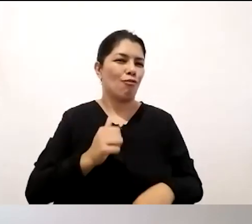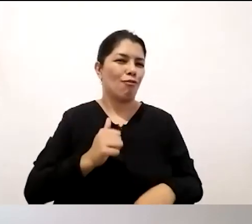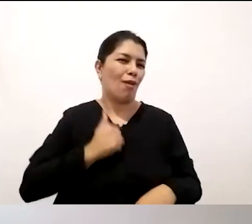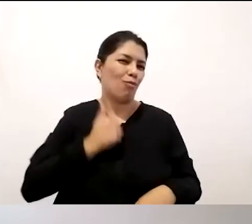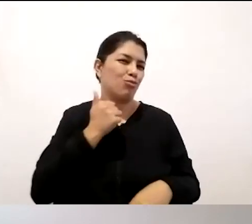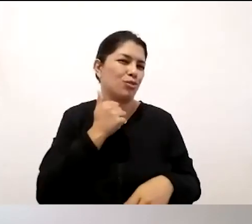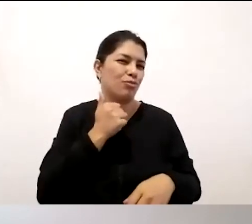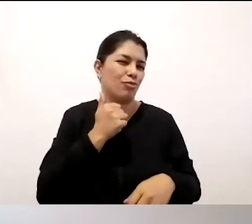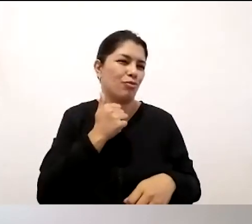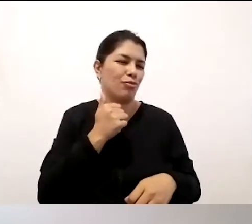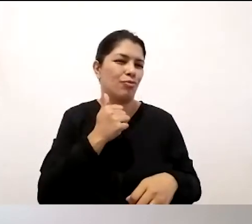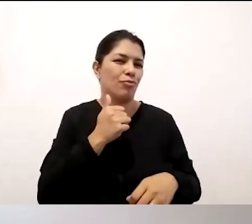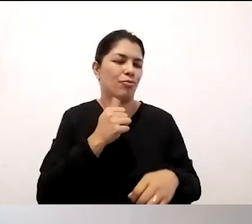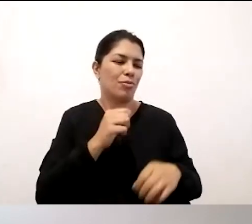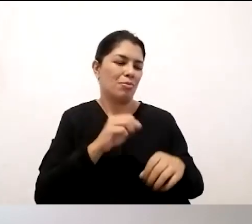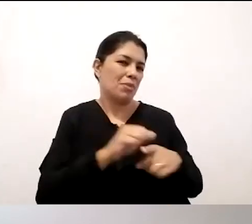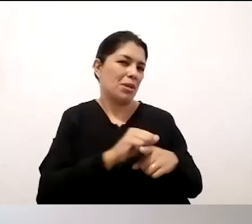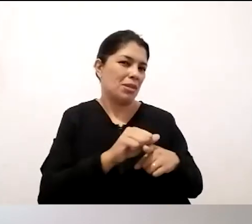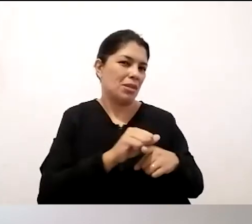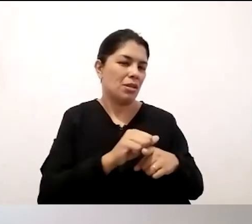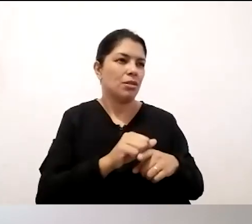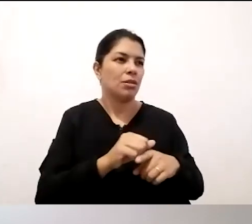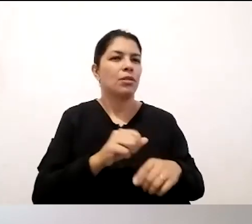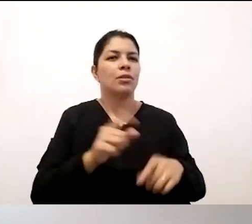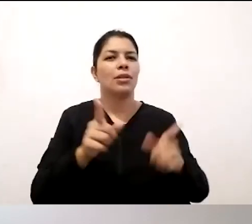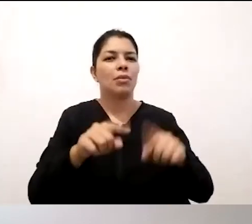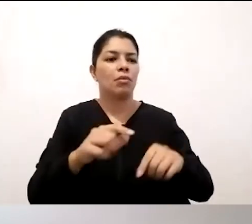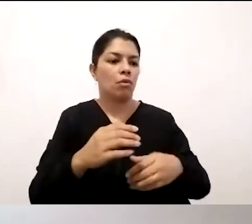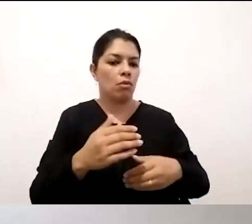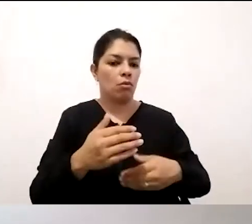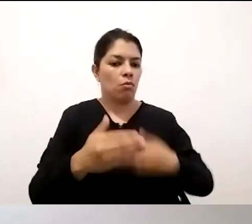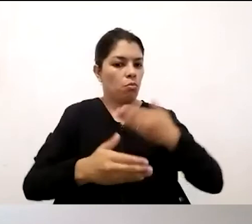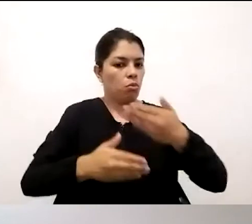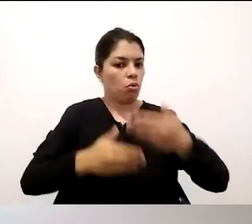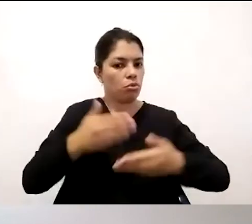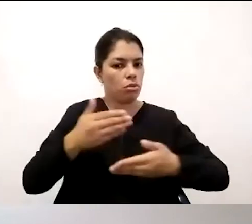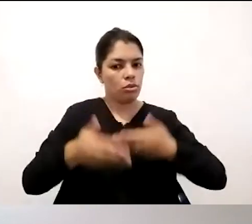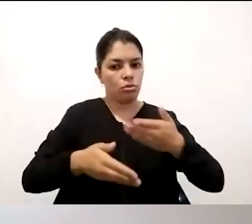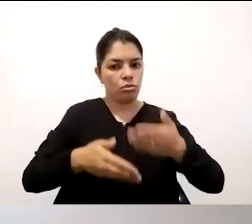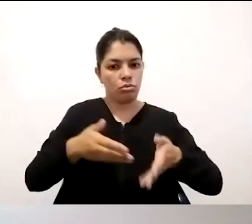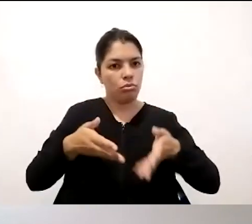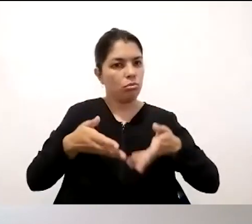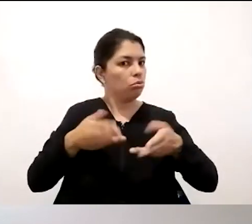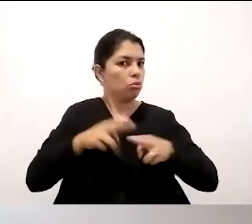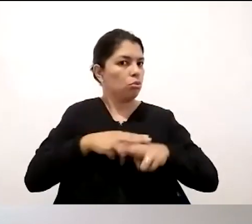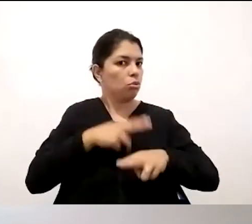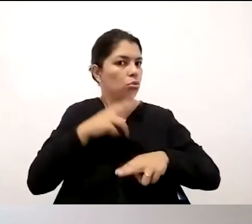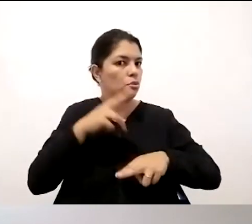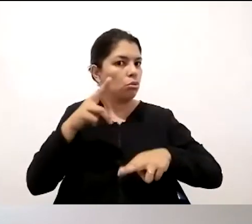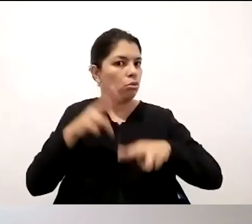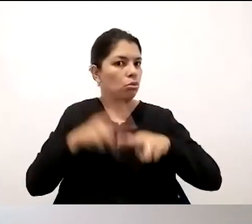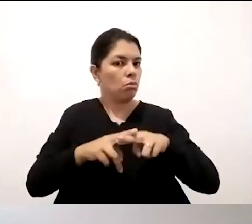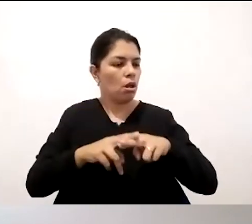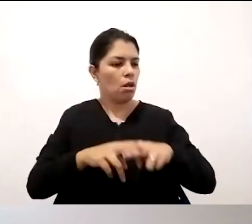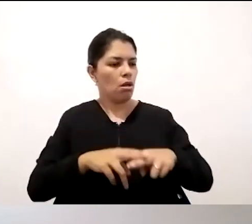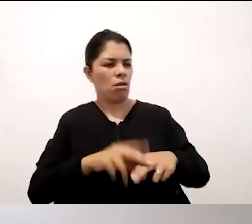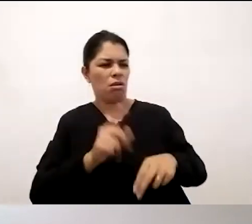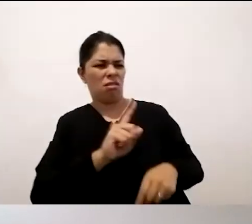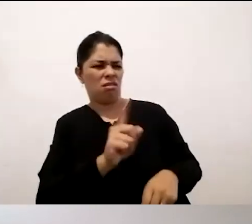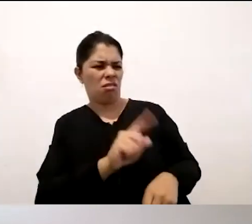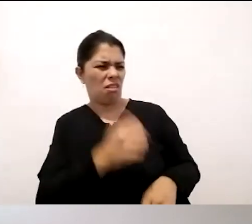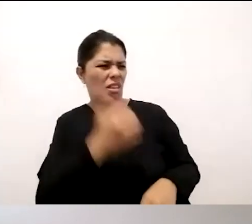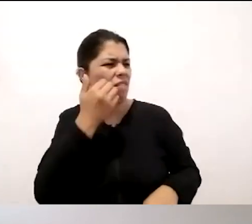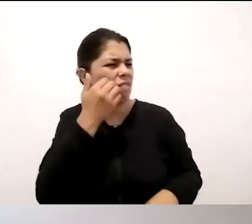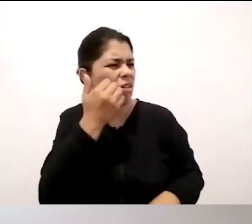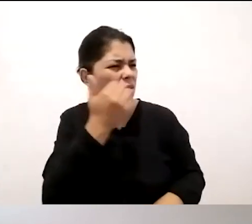y con volver procesos naturales o tratar de convertir procesos naturales en enfermedades o en procedimientos médicos,